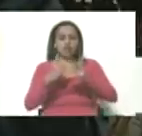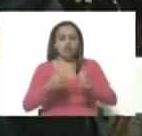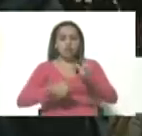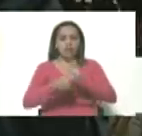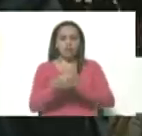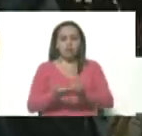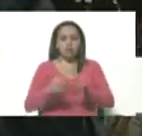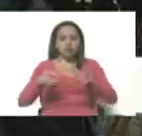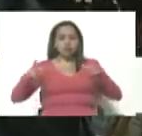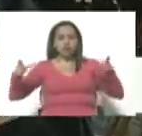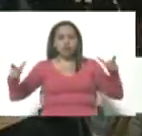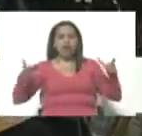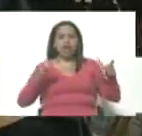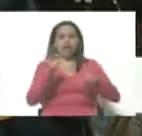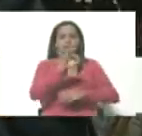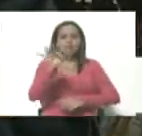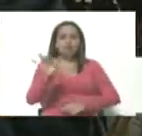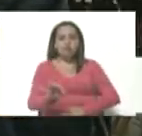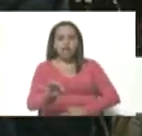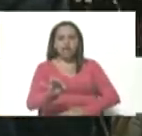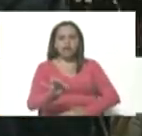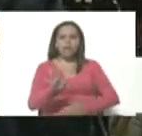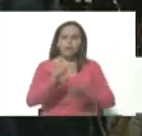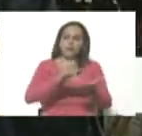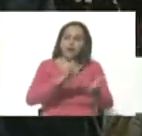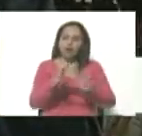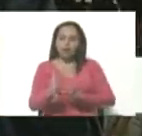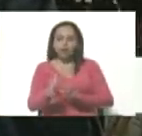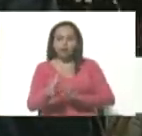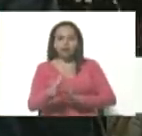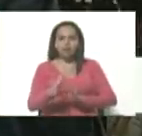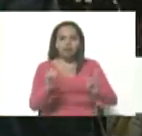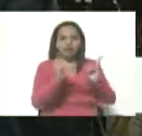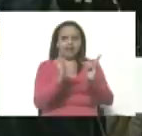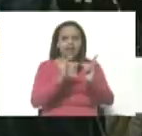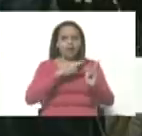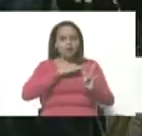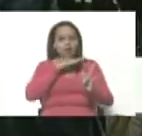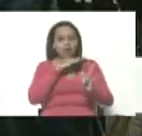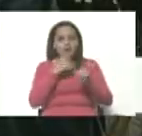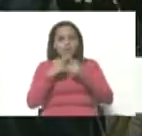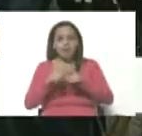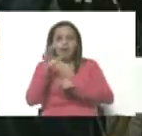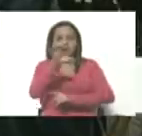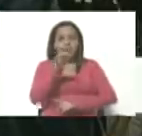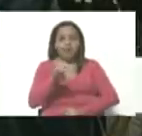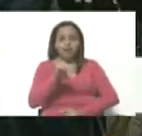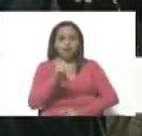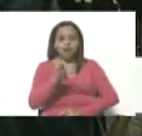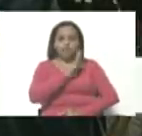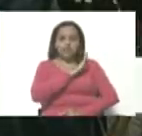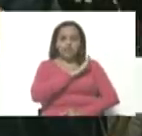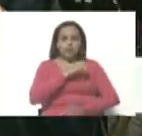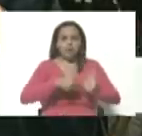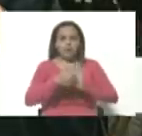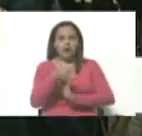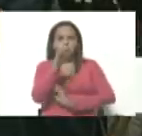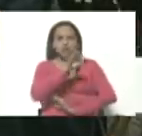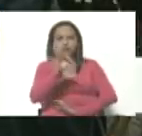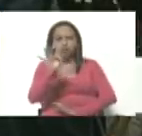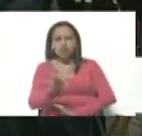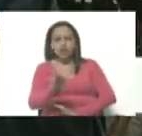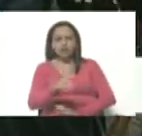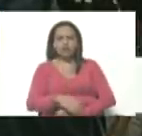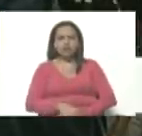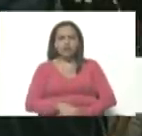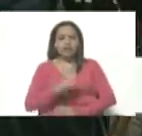pues tenemos mayor porcentaje de ocupación. Y en ese sentido, bueno, voy a mencionar los estados donde tenemos mayor porcentaje de ocupación: